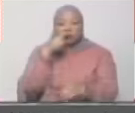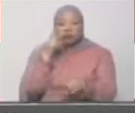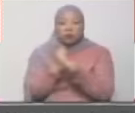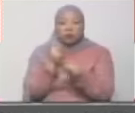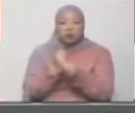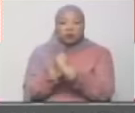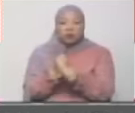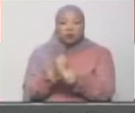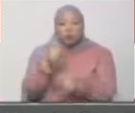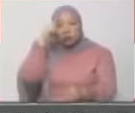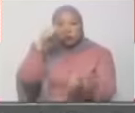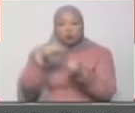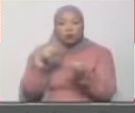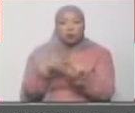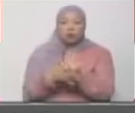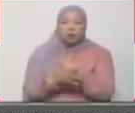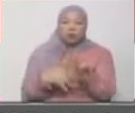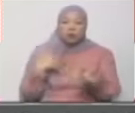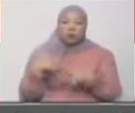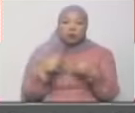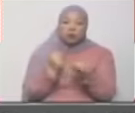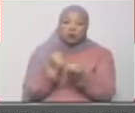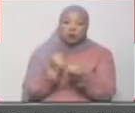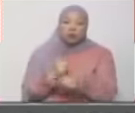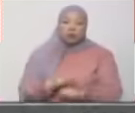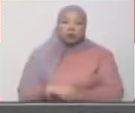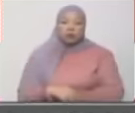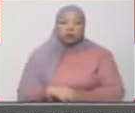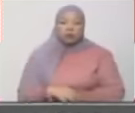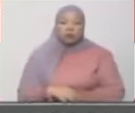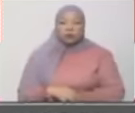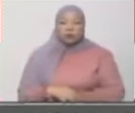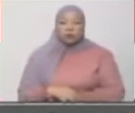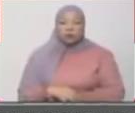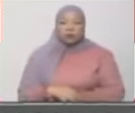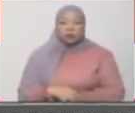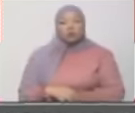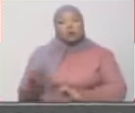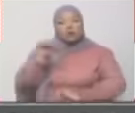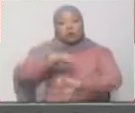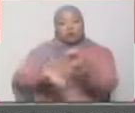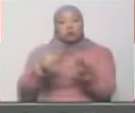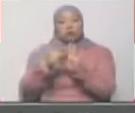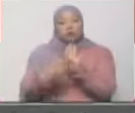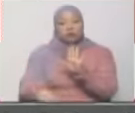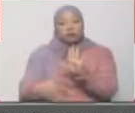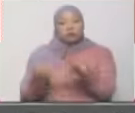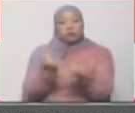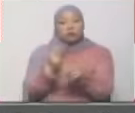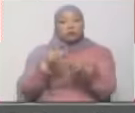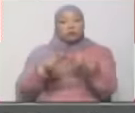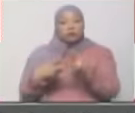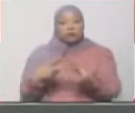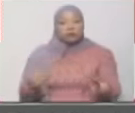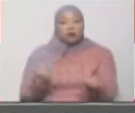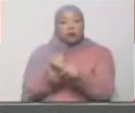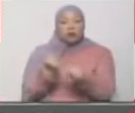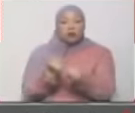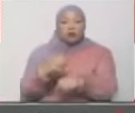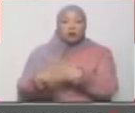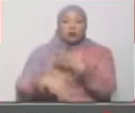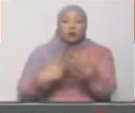los kilos. Así de sencillo. Y vamos a seguir defendiendo el derecho a la paz, a la soberanía y a